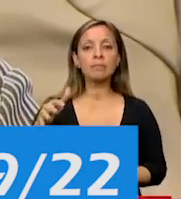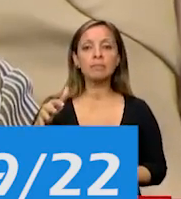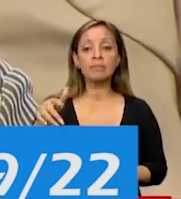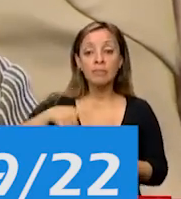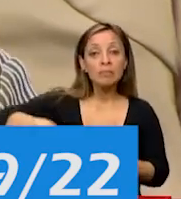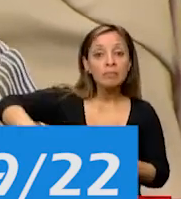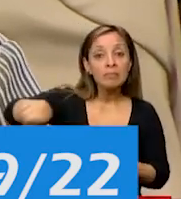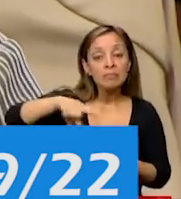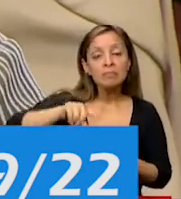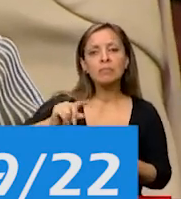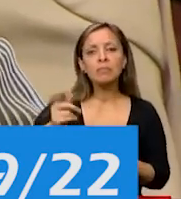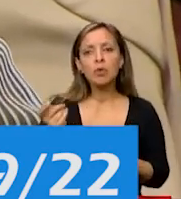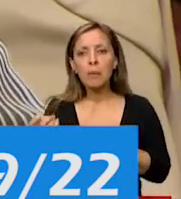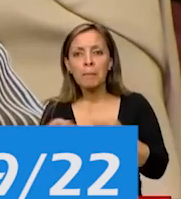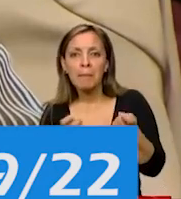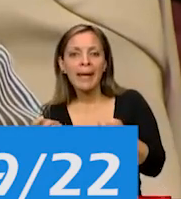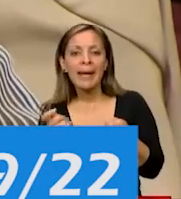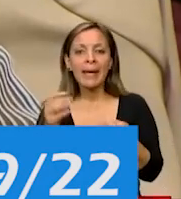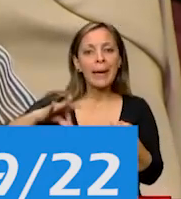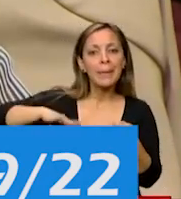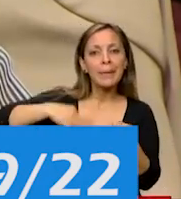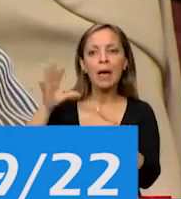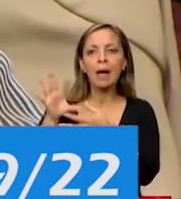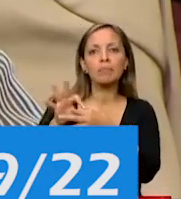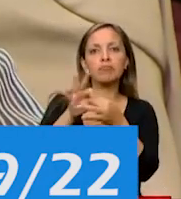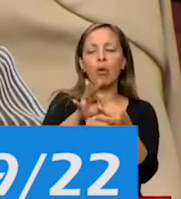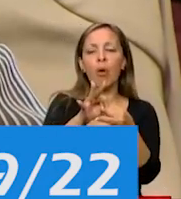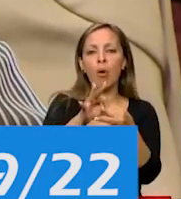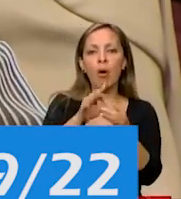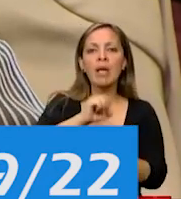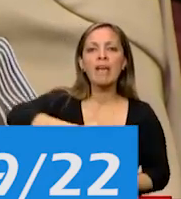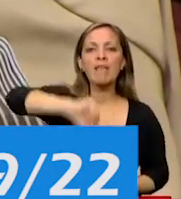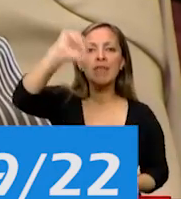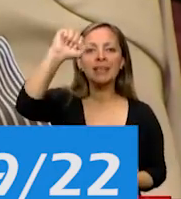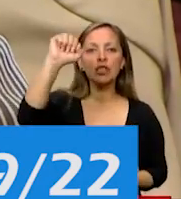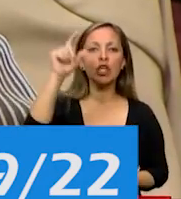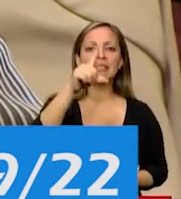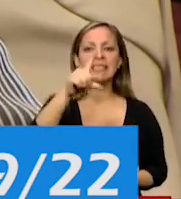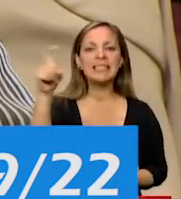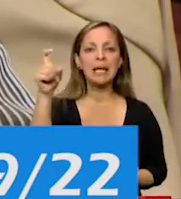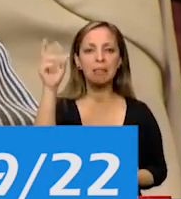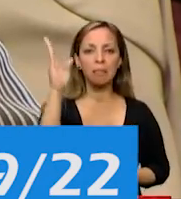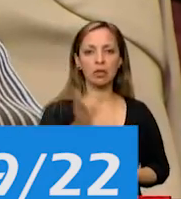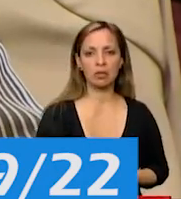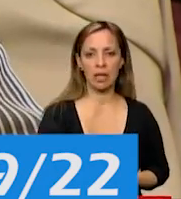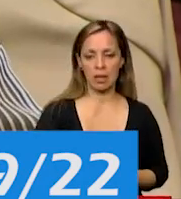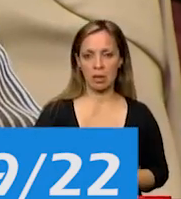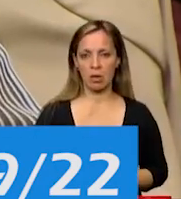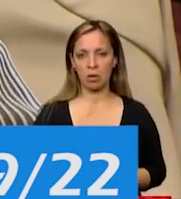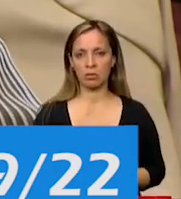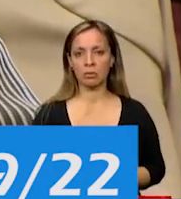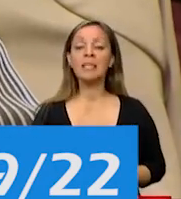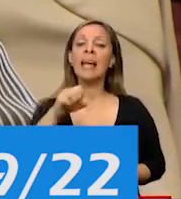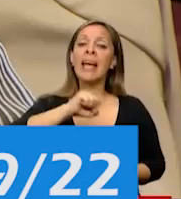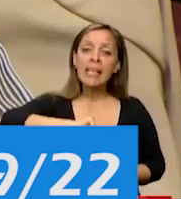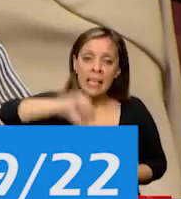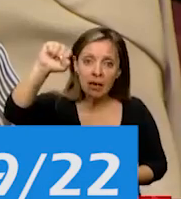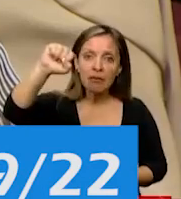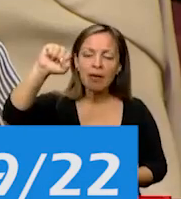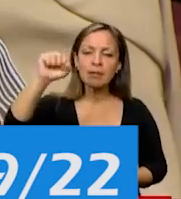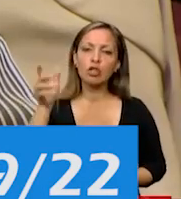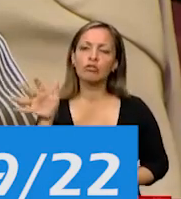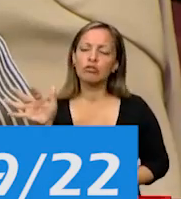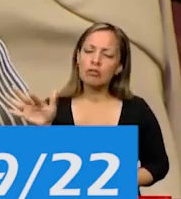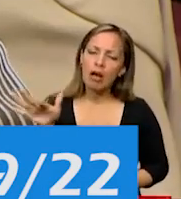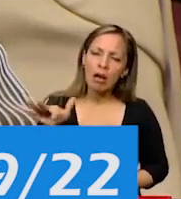su vida en base a una inflación del 100%, en base a una inflación que